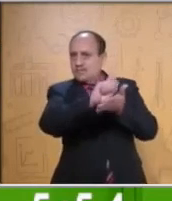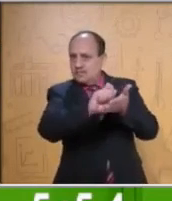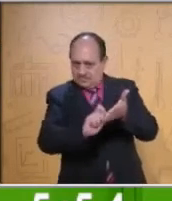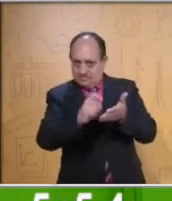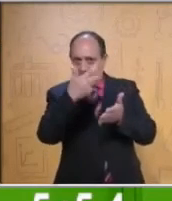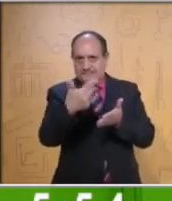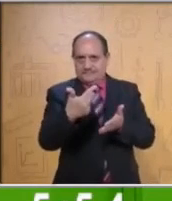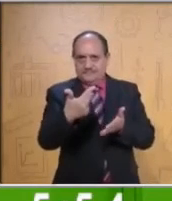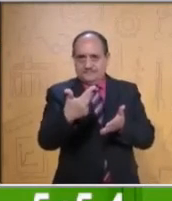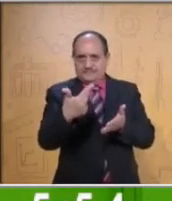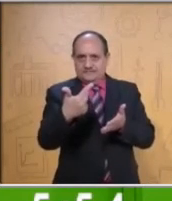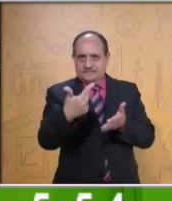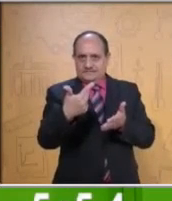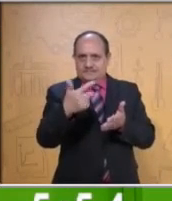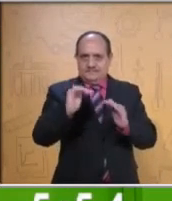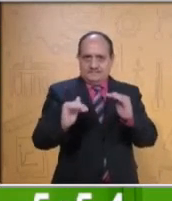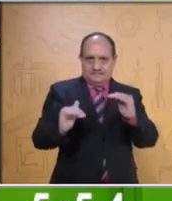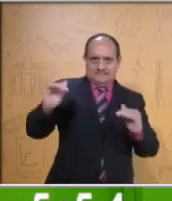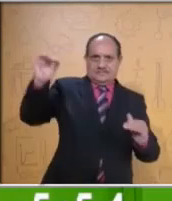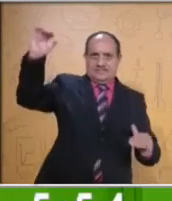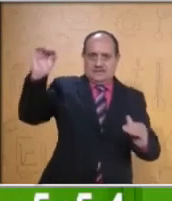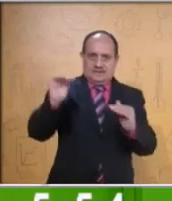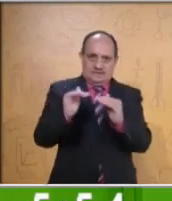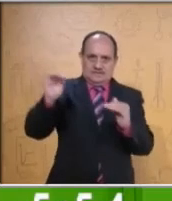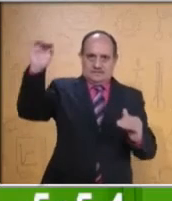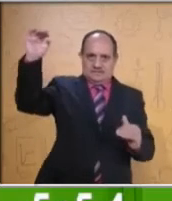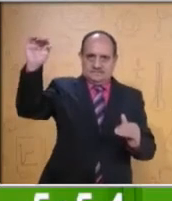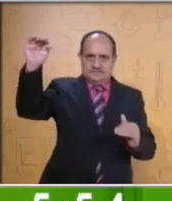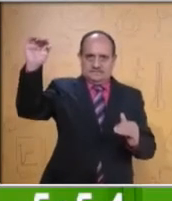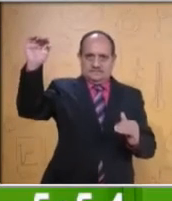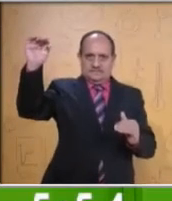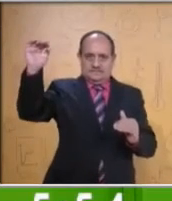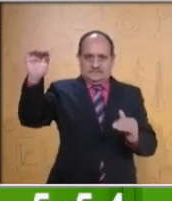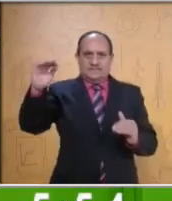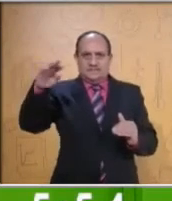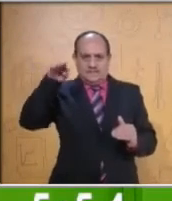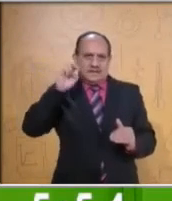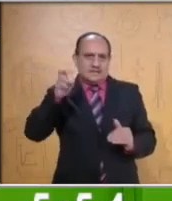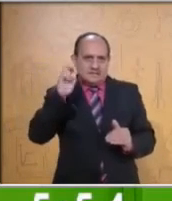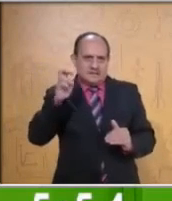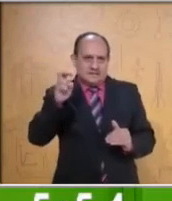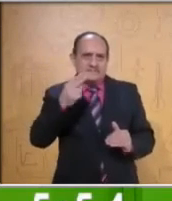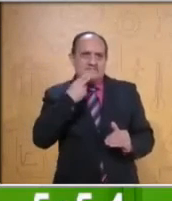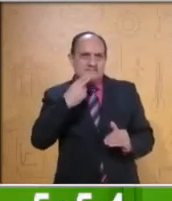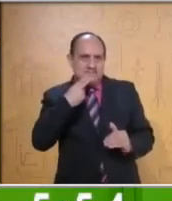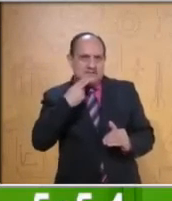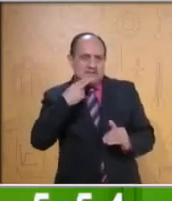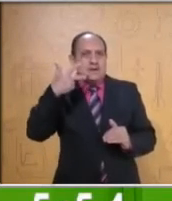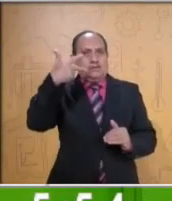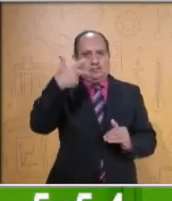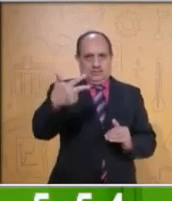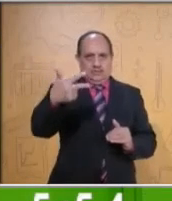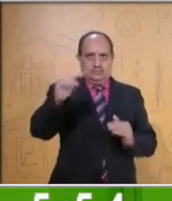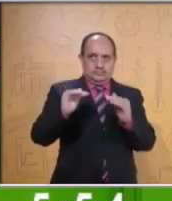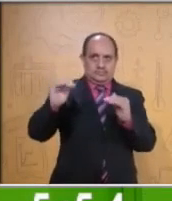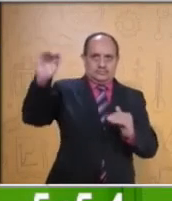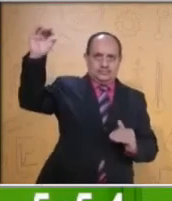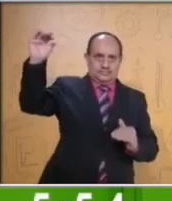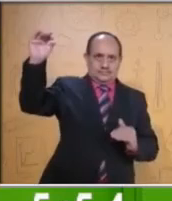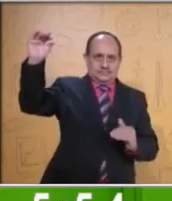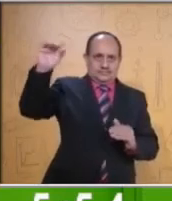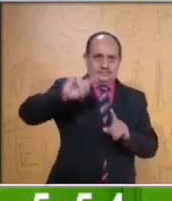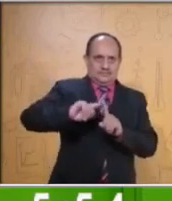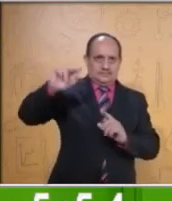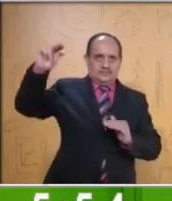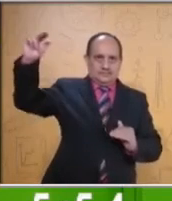tener que el rango en estos datos se va a considerar que es 8. Si yo agrego